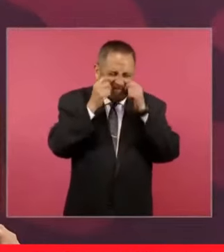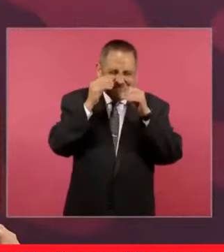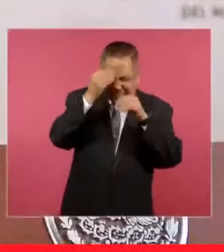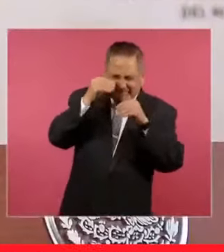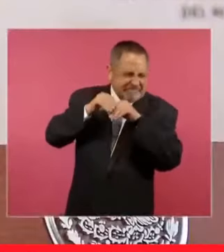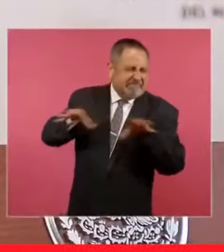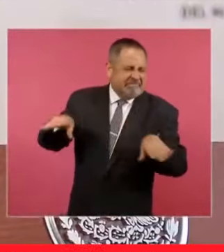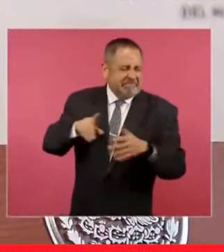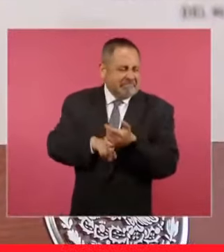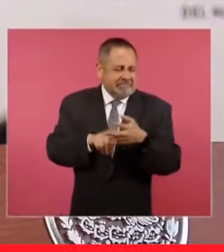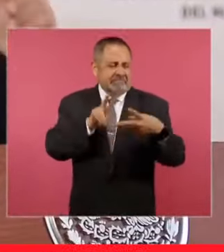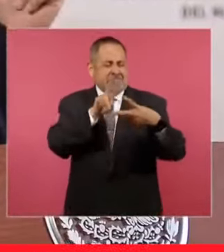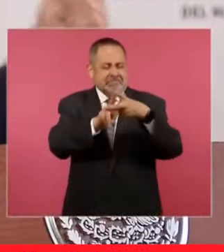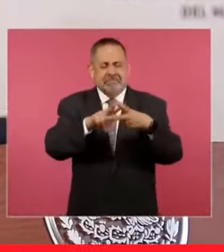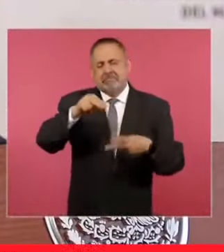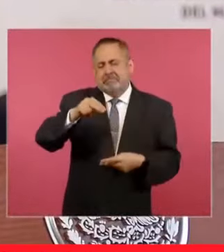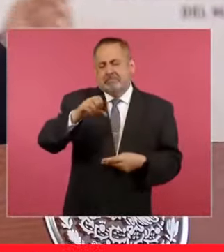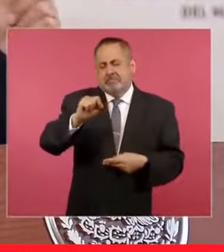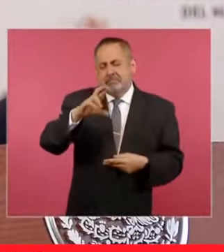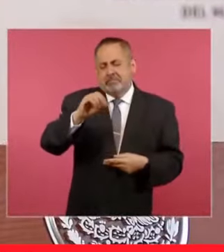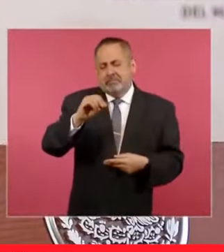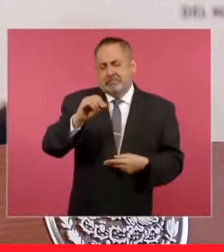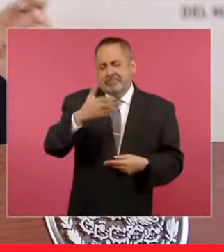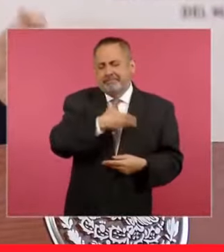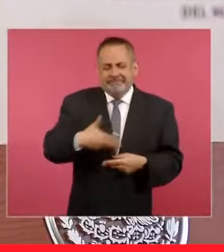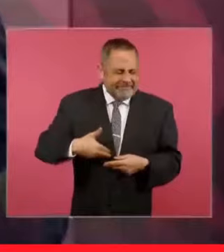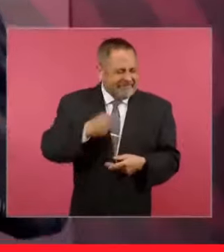presidente y métele